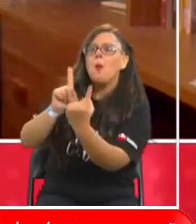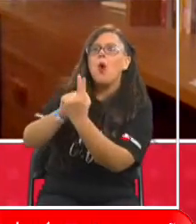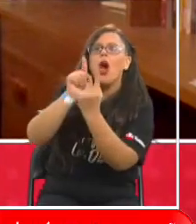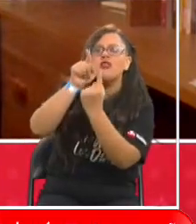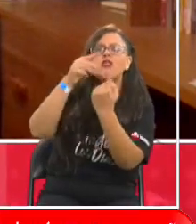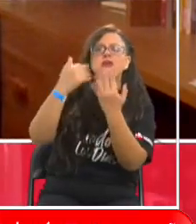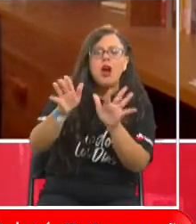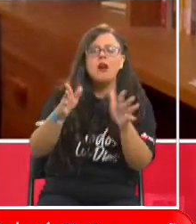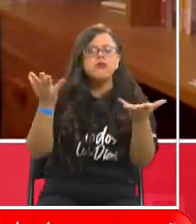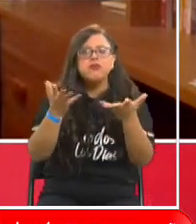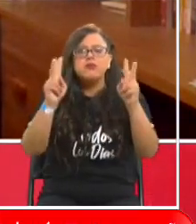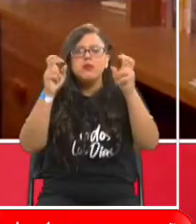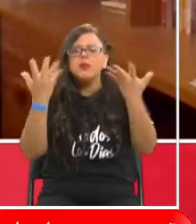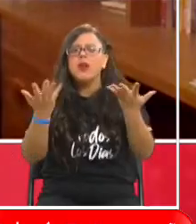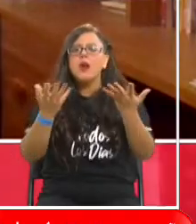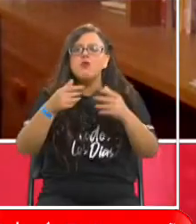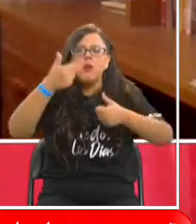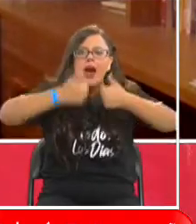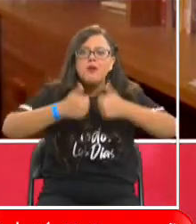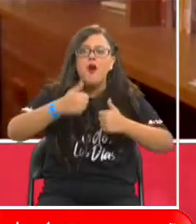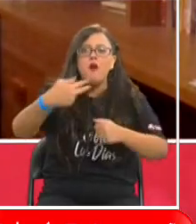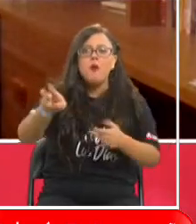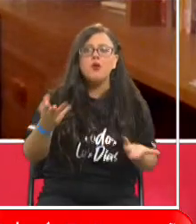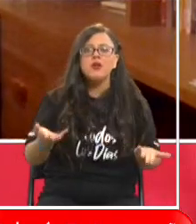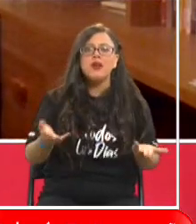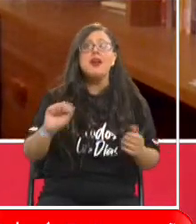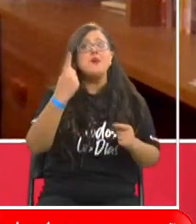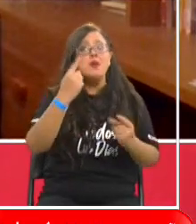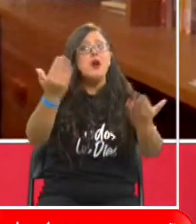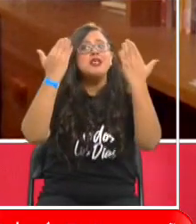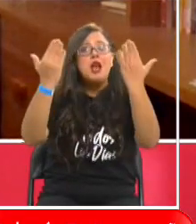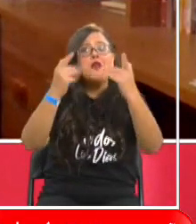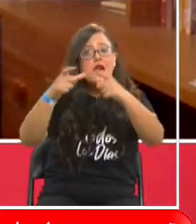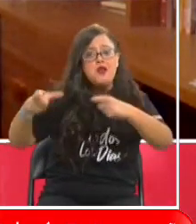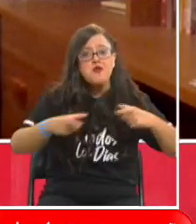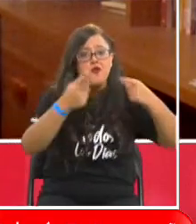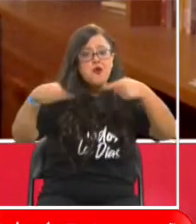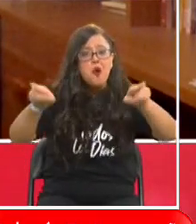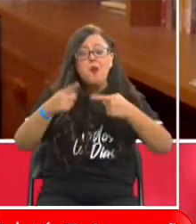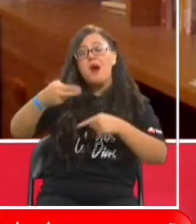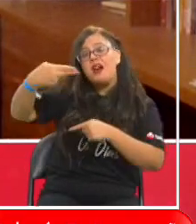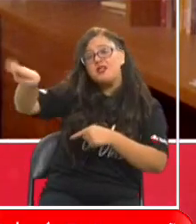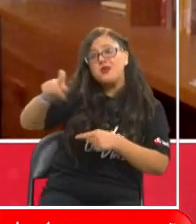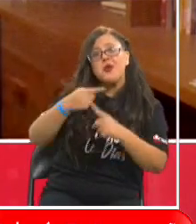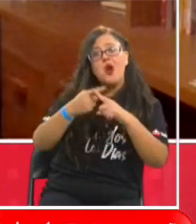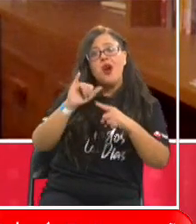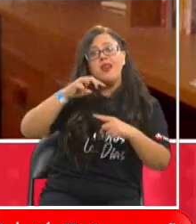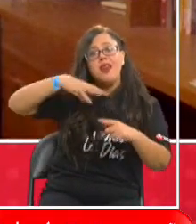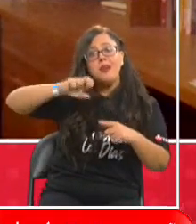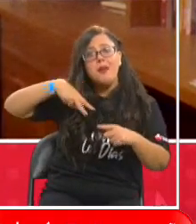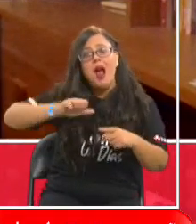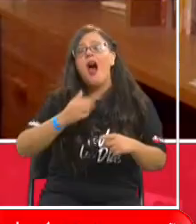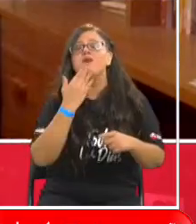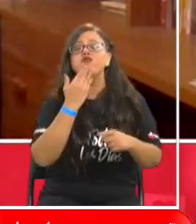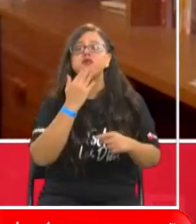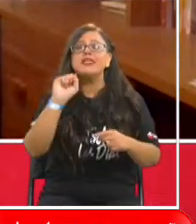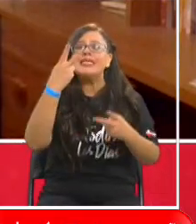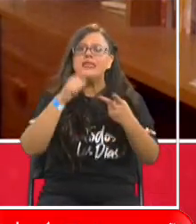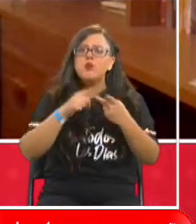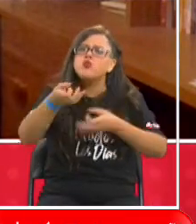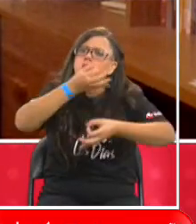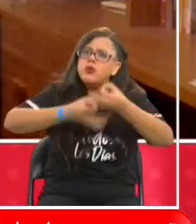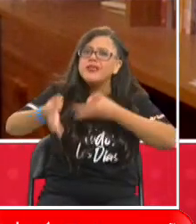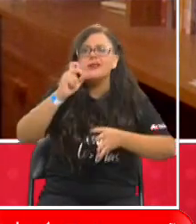profesión. Y quiero que, bueno, primero la saludes para el cumpleaños y segundo, que me cuentes